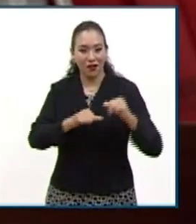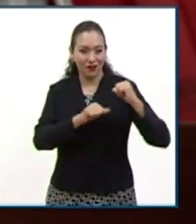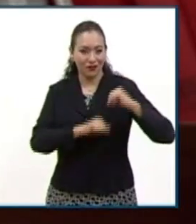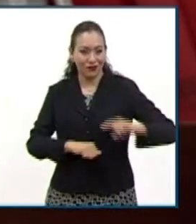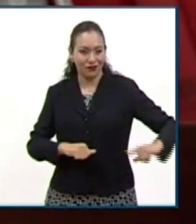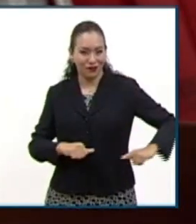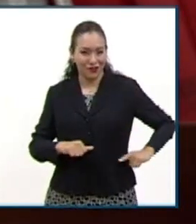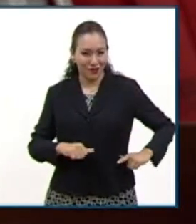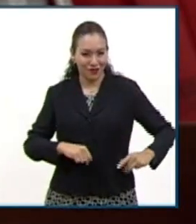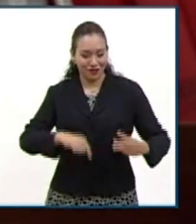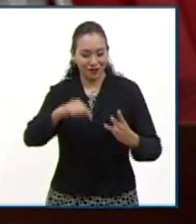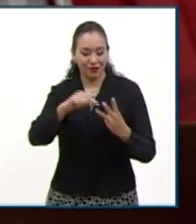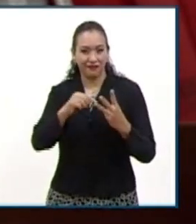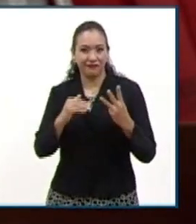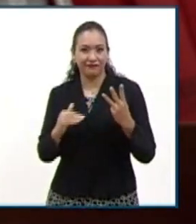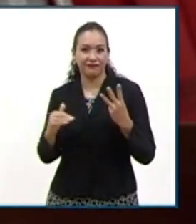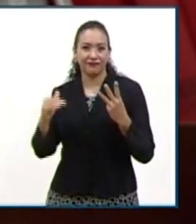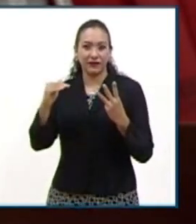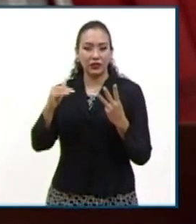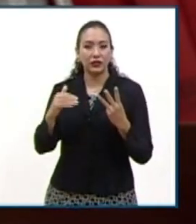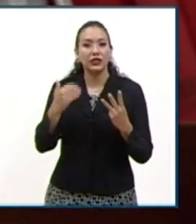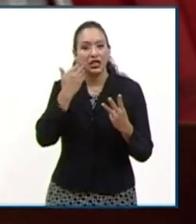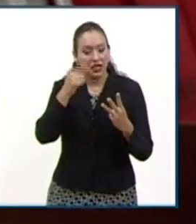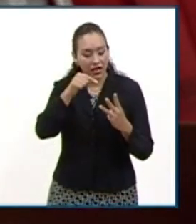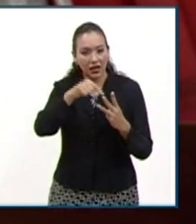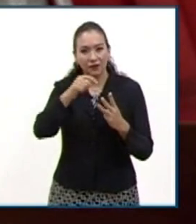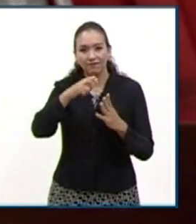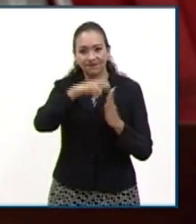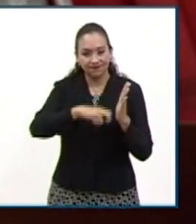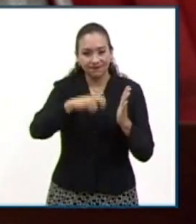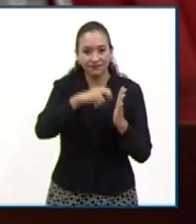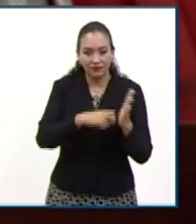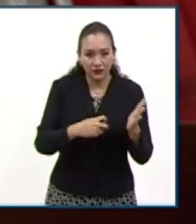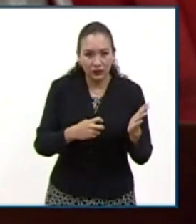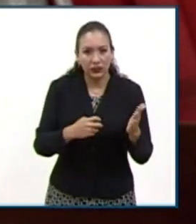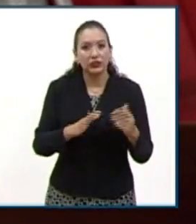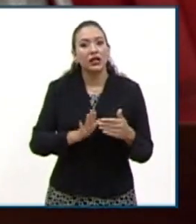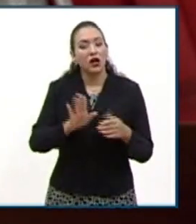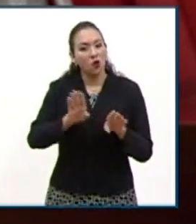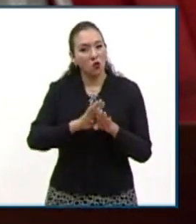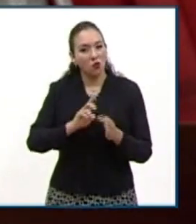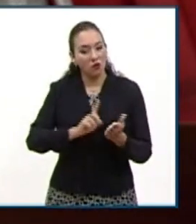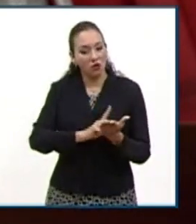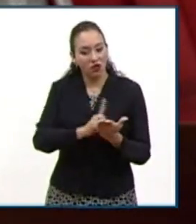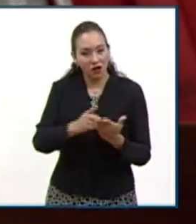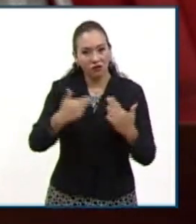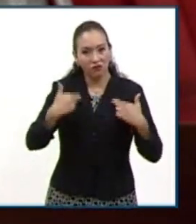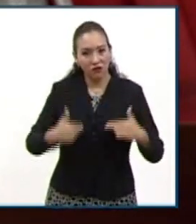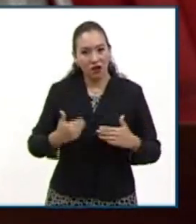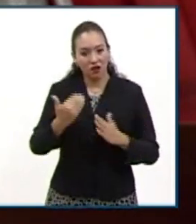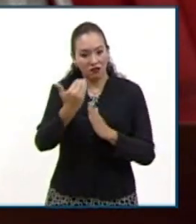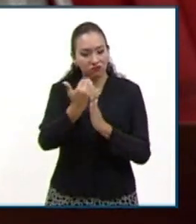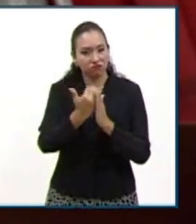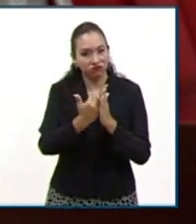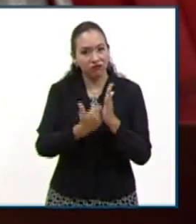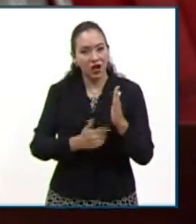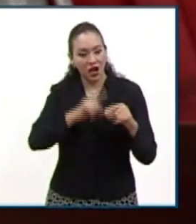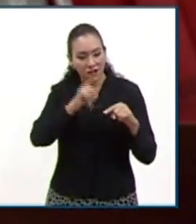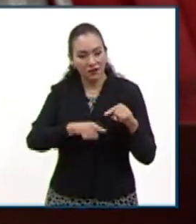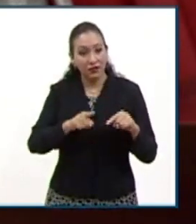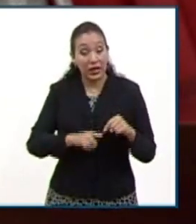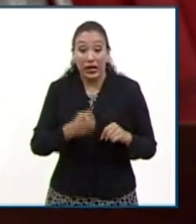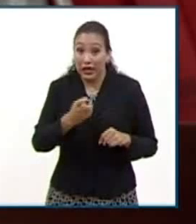tribunal constitucional, pues, insisto, de materializarse esta intención, pues ya no será así, porque ahora pues la intención es, por lo menos por